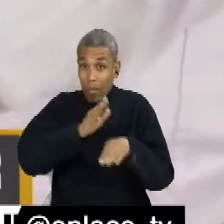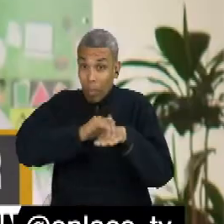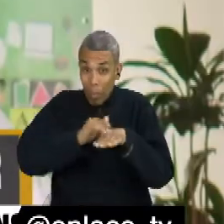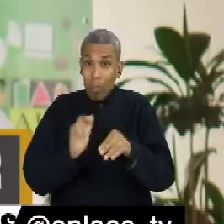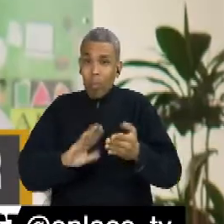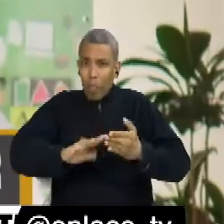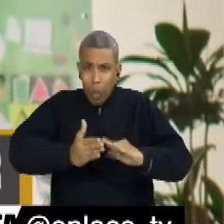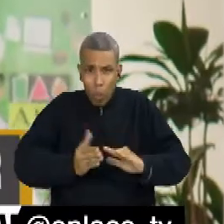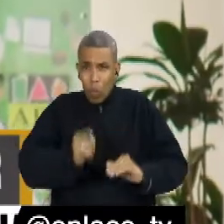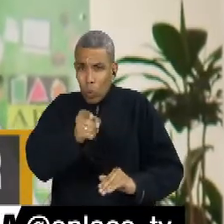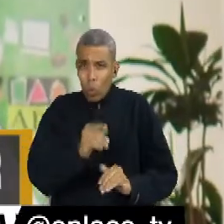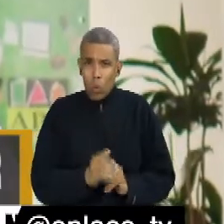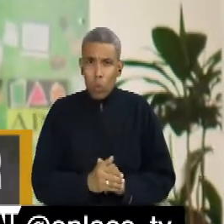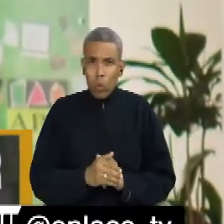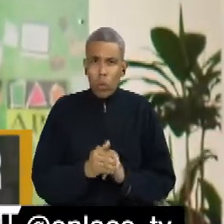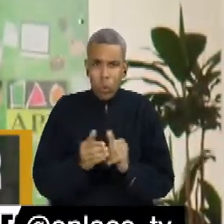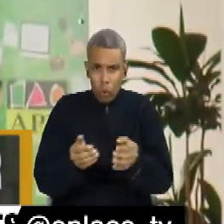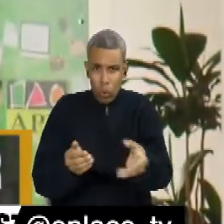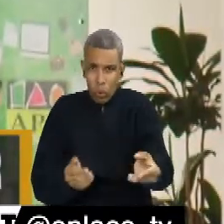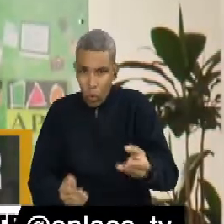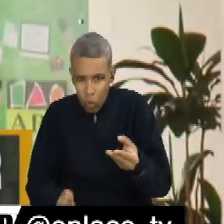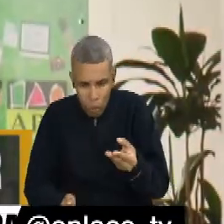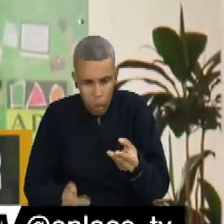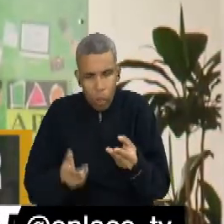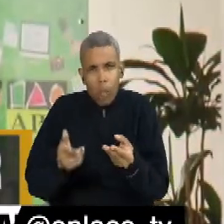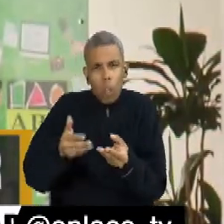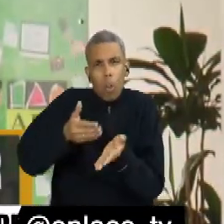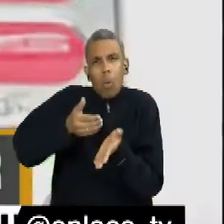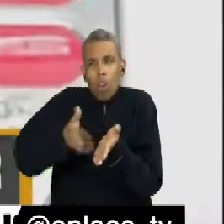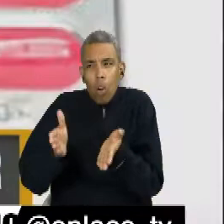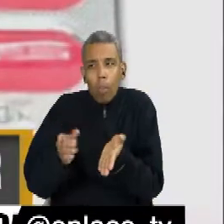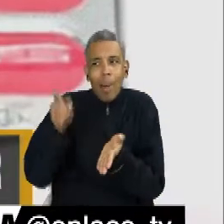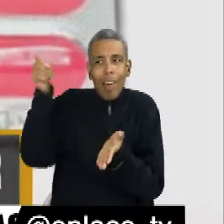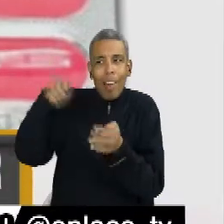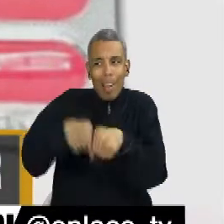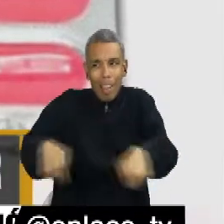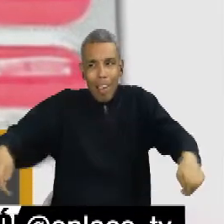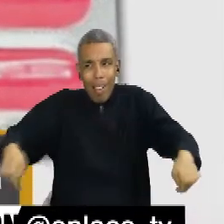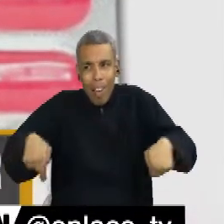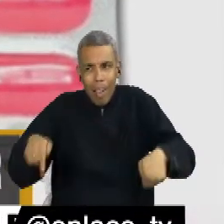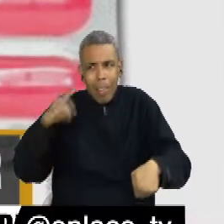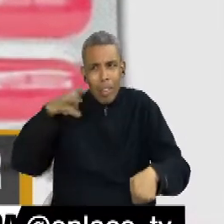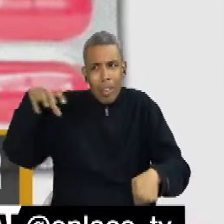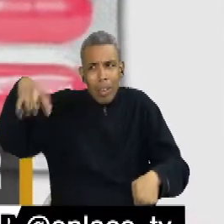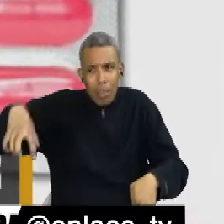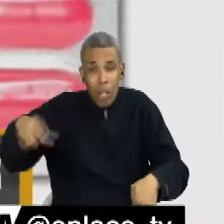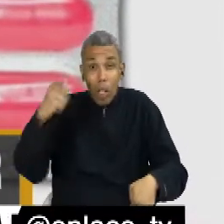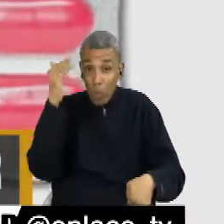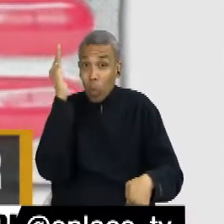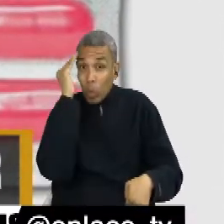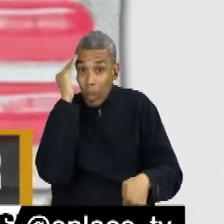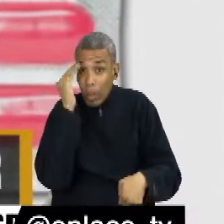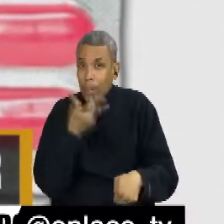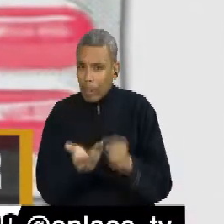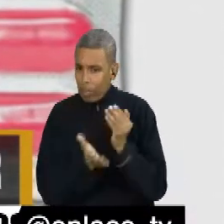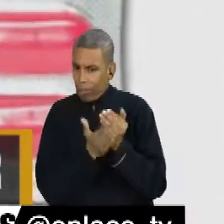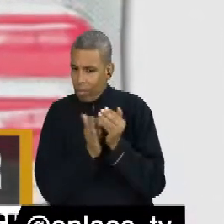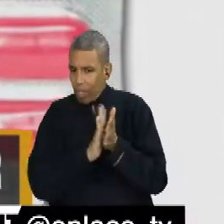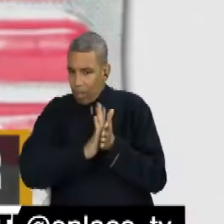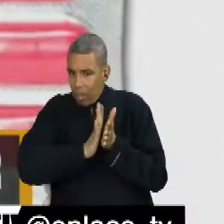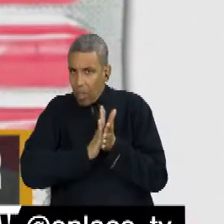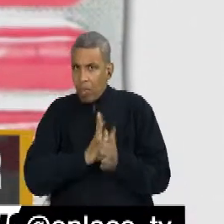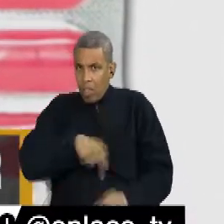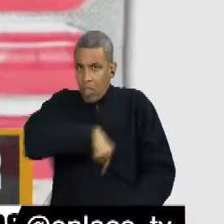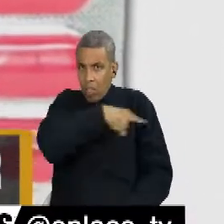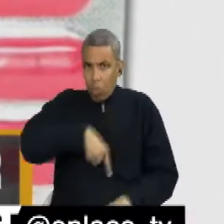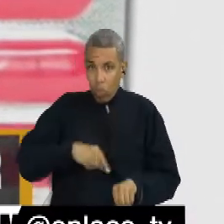el establecimiento público donde aún se comercializa este medicamento. En las últimas horas, los entes competentes hicieron visita a los